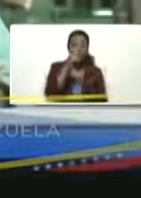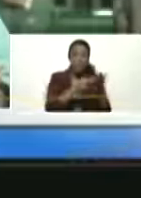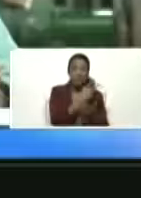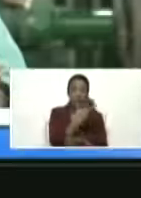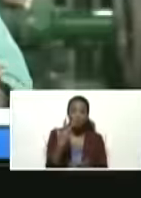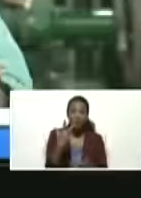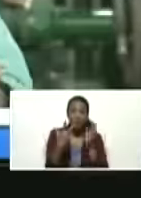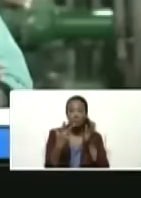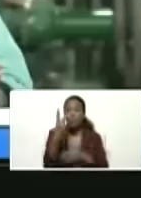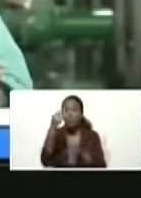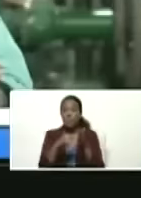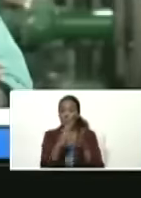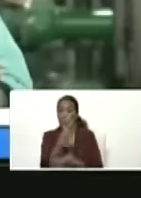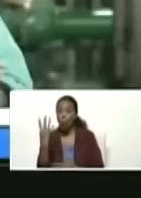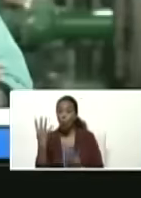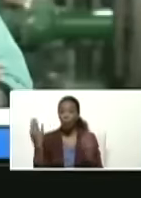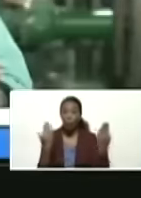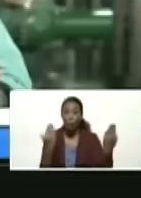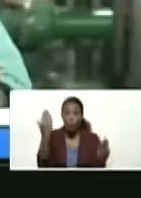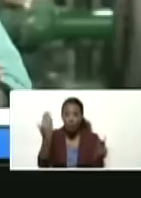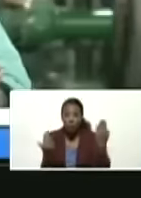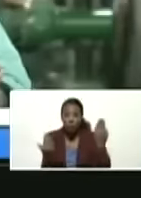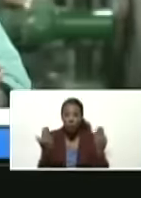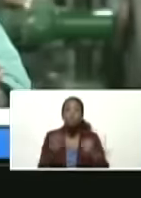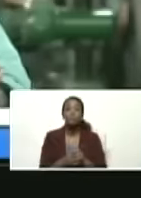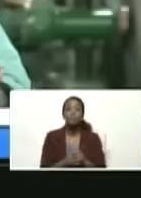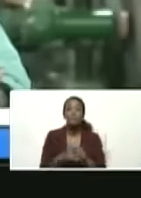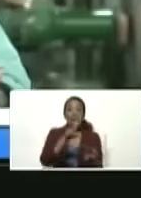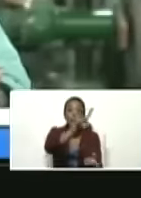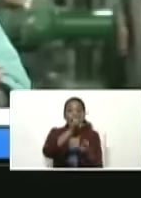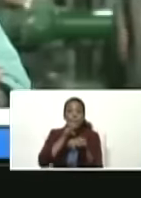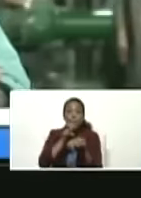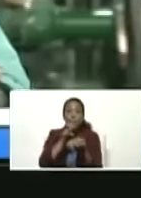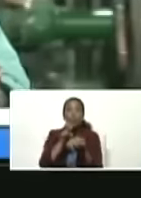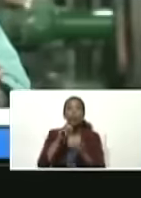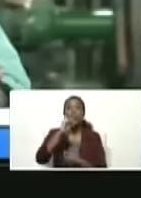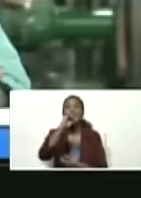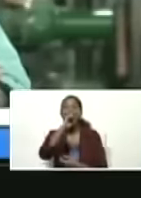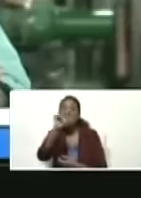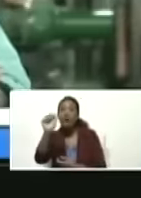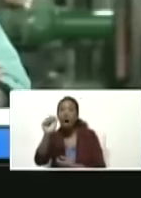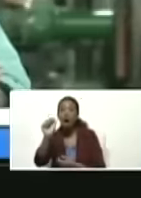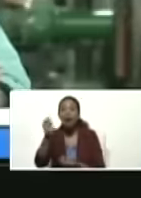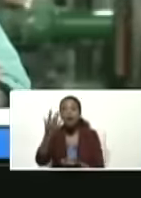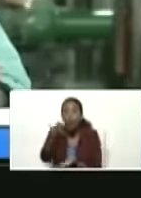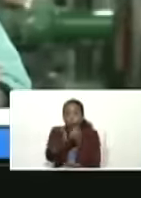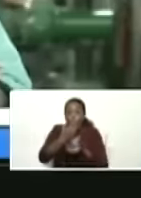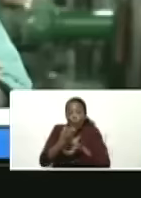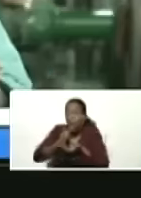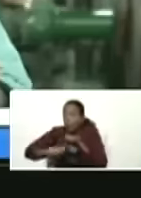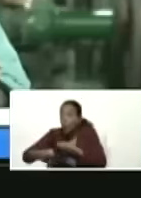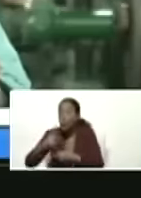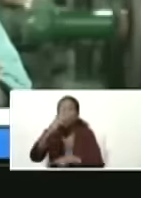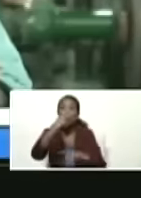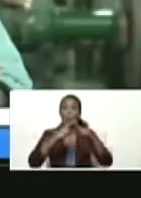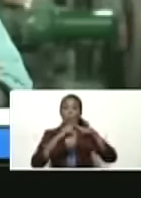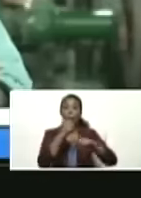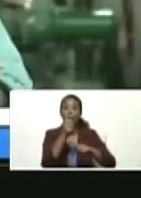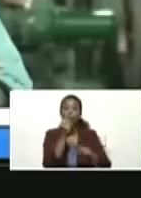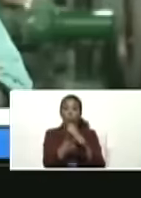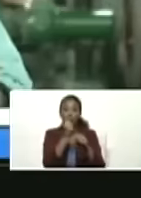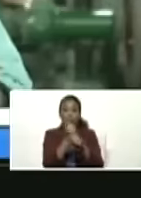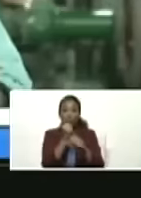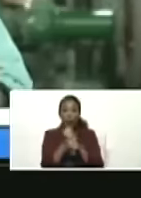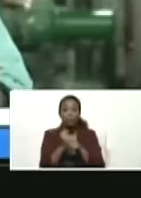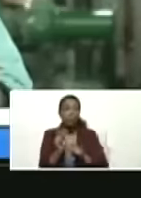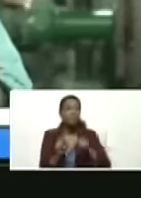Vamos bien encaminados, porque impuesto que se recauda, impuesto que se invierte en el 1x10 del buen gobierno,